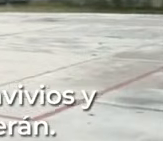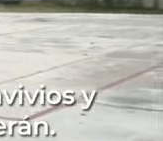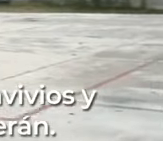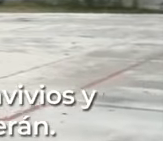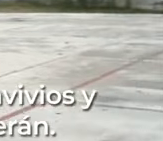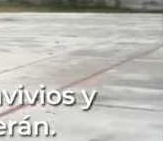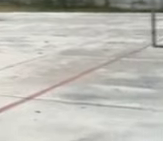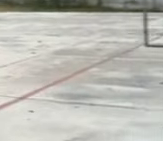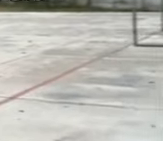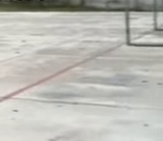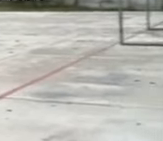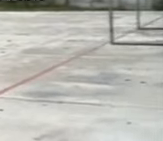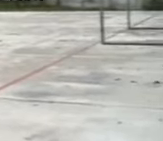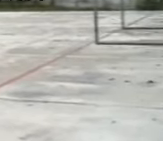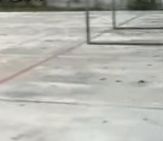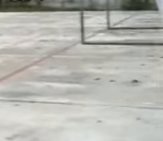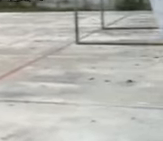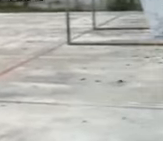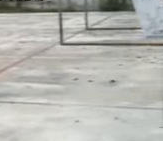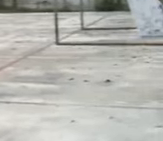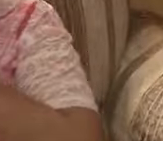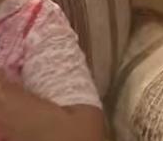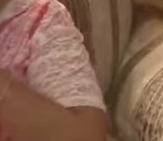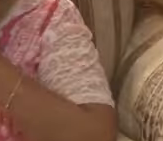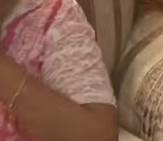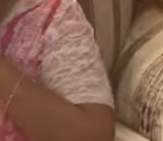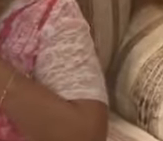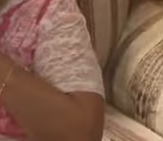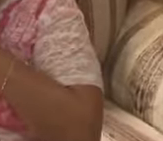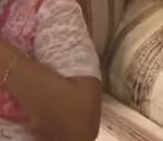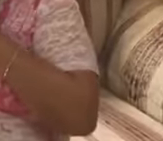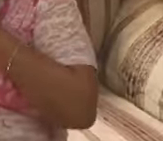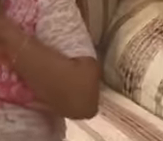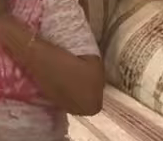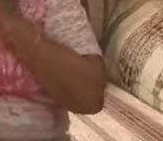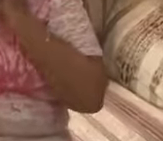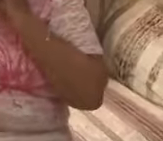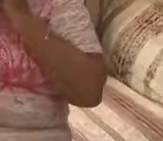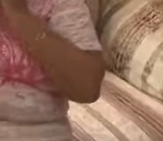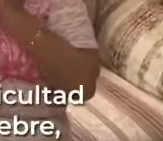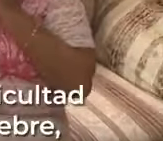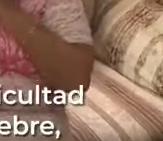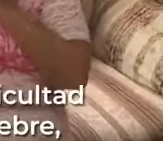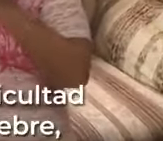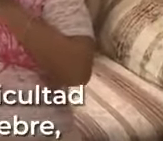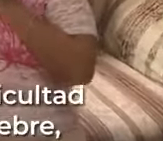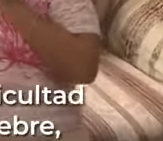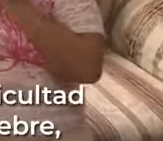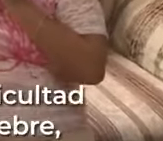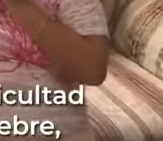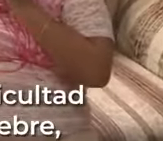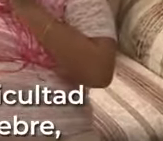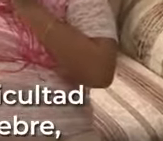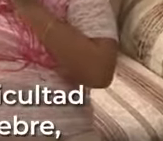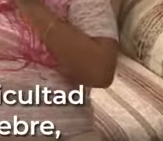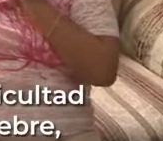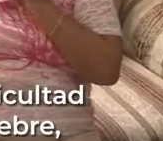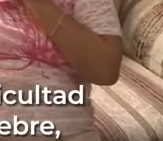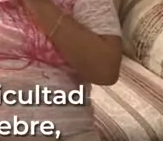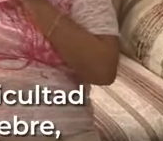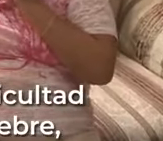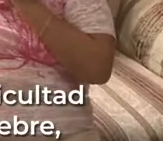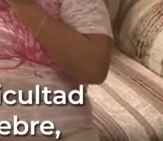se suspenderán. Primero, la salud. 8. Detección temprana. Si te sientes mal, tienes